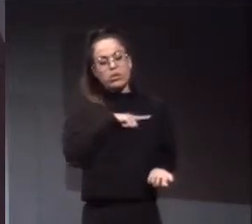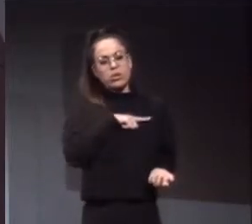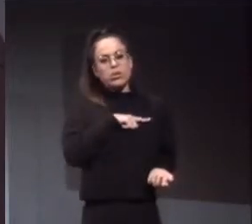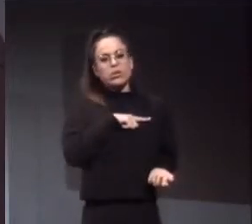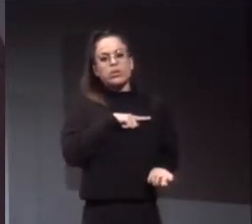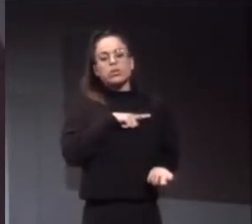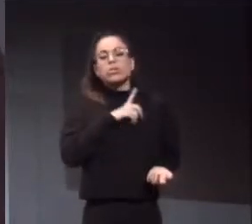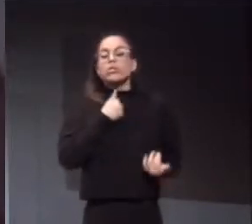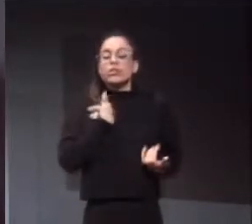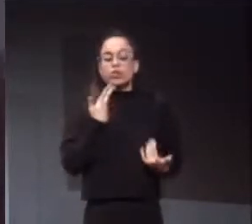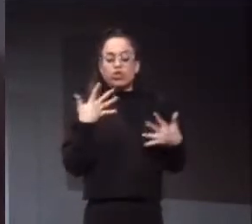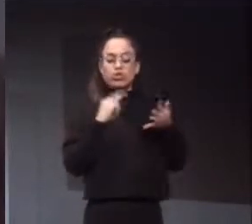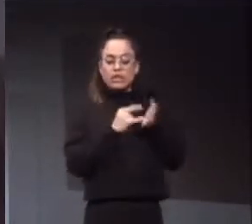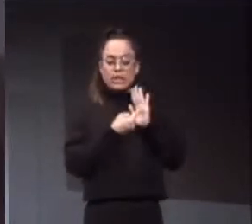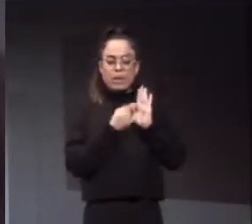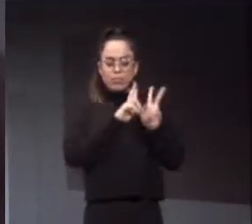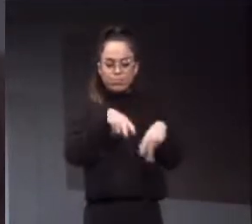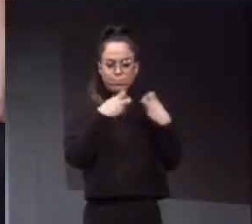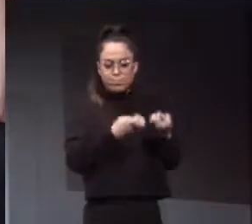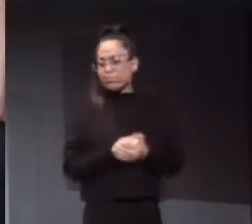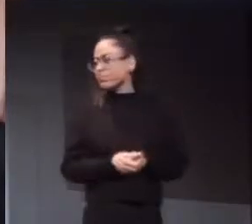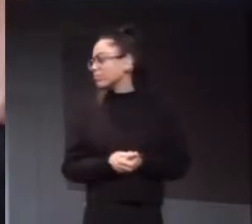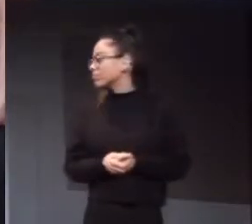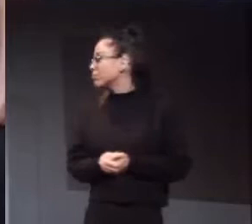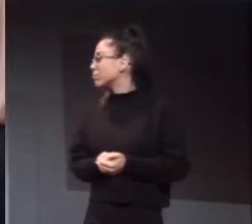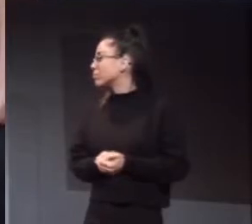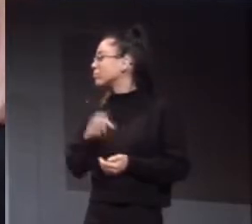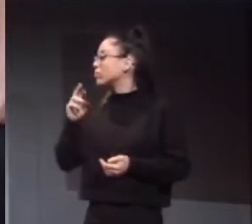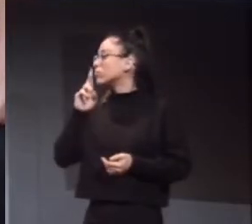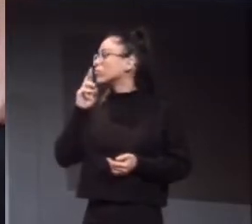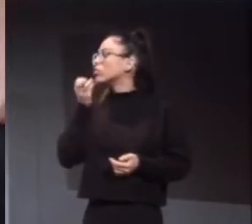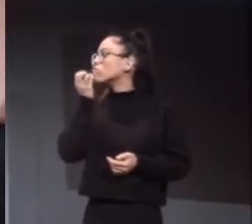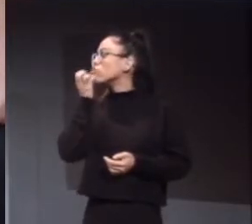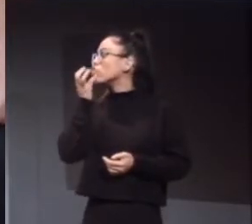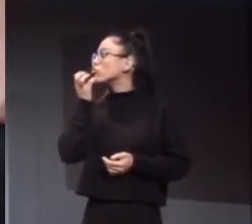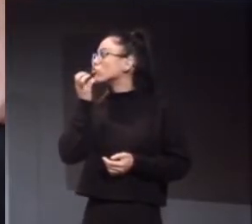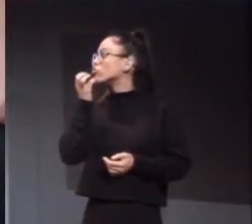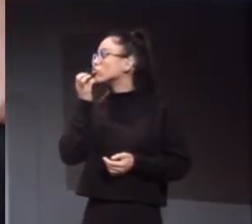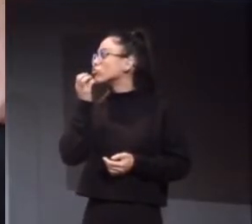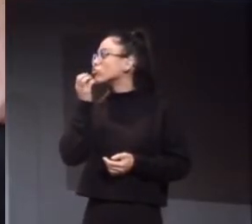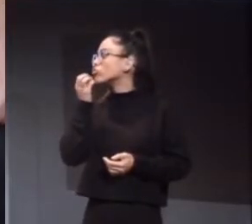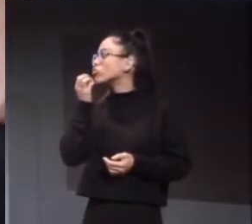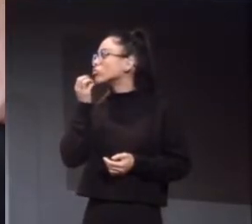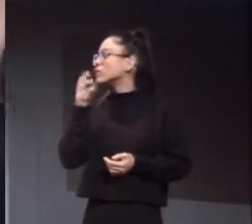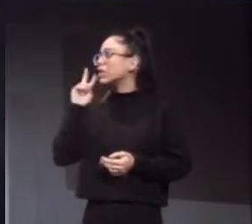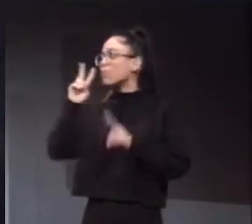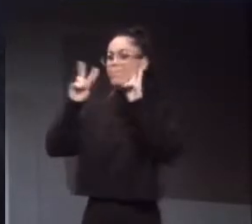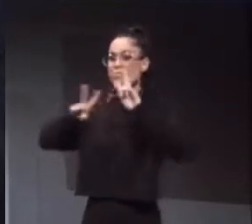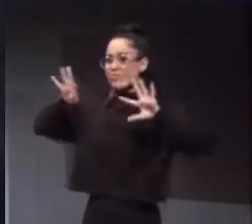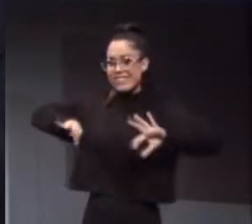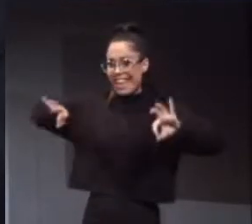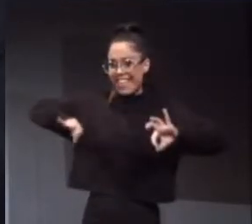plena reacción del sistema si tenemos una pregunta que arriba nos vemos osea